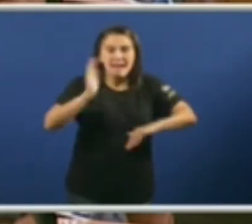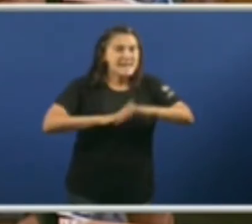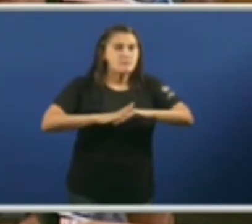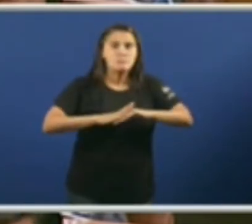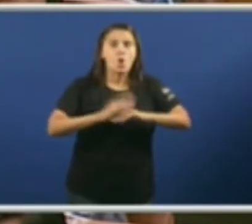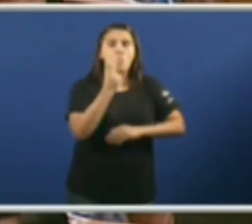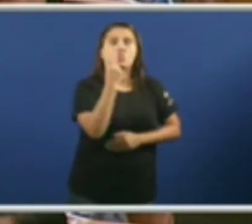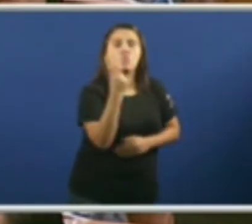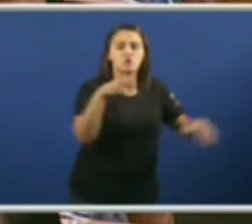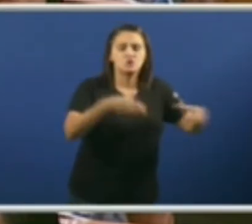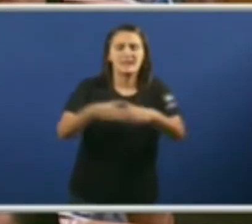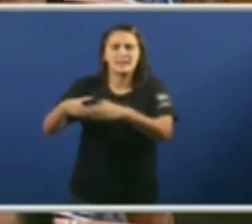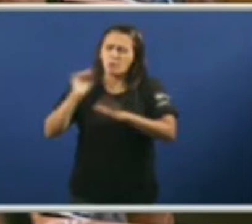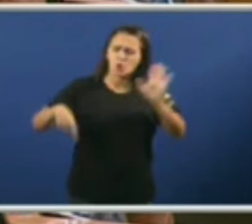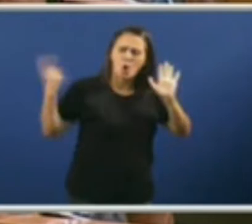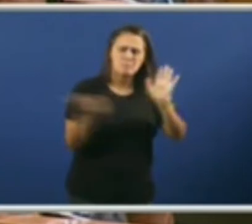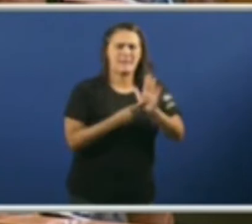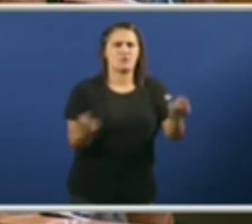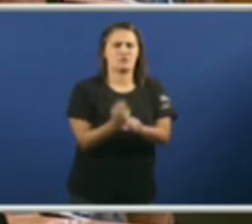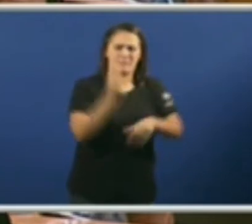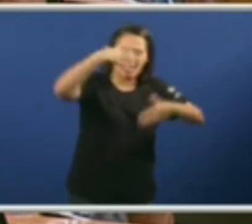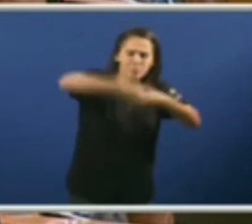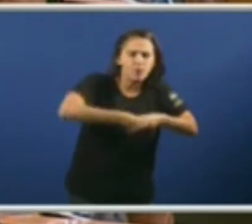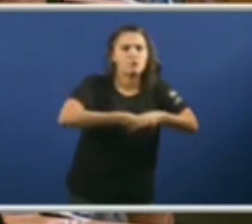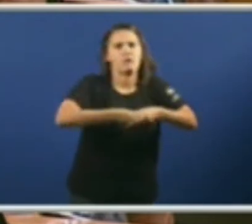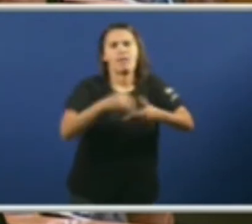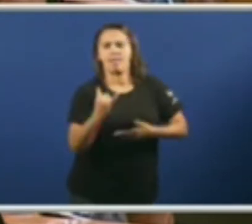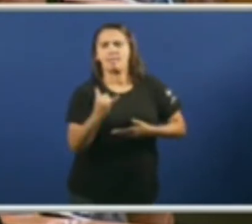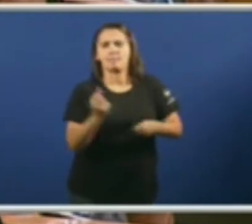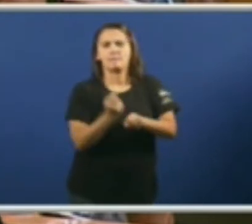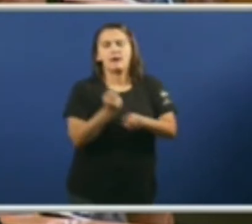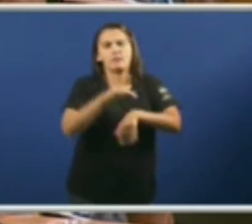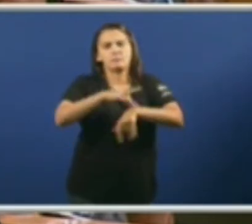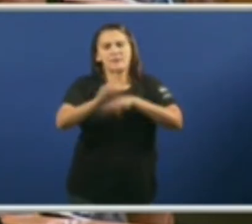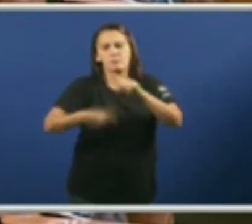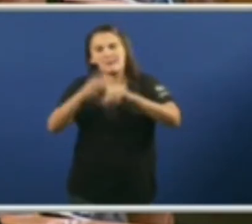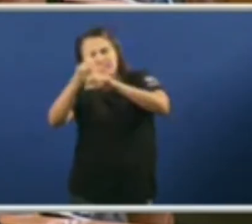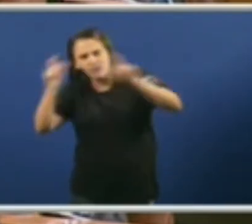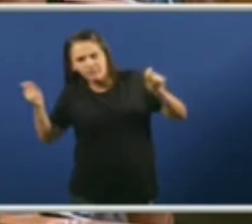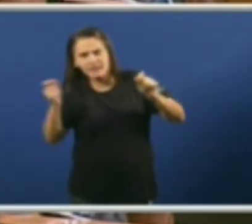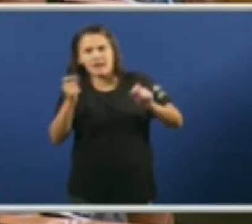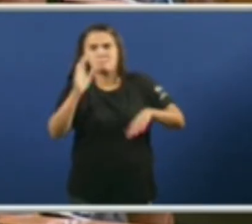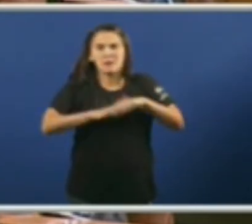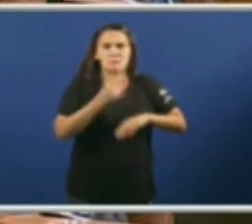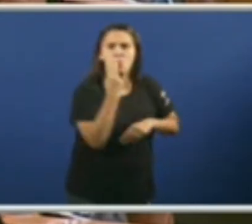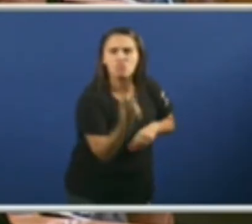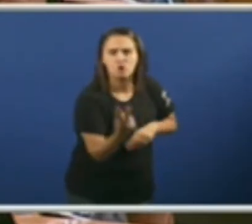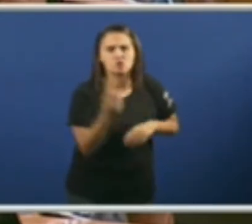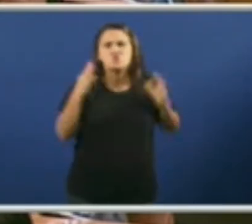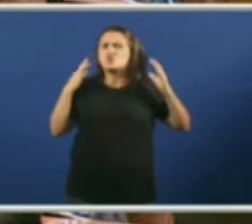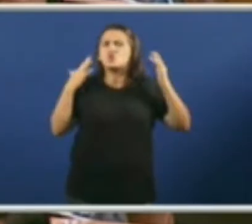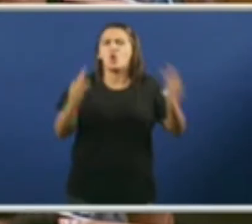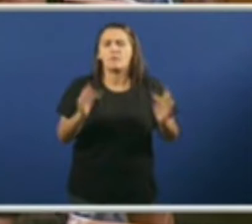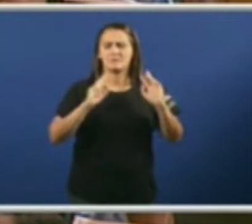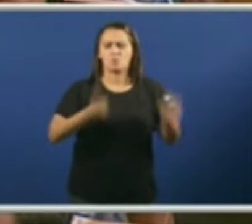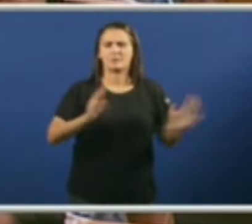haber 2 equipos completos que conste que teñan persoal médico e enfermería. Nunca máis unha morte